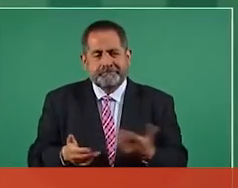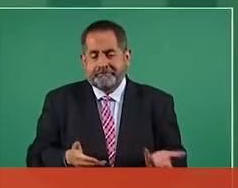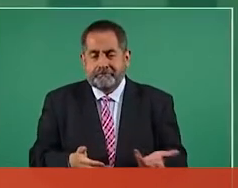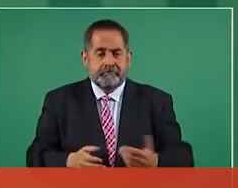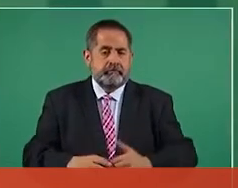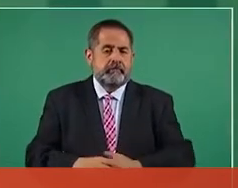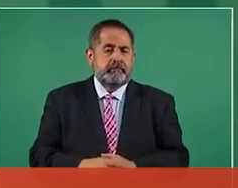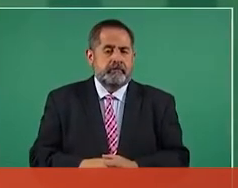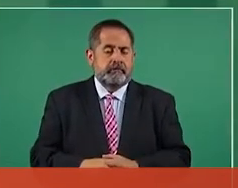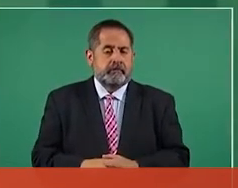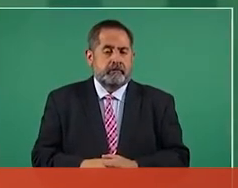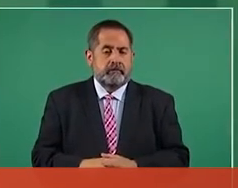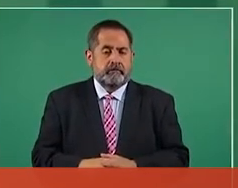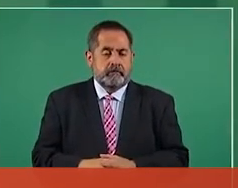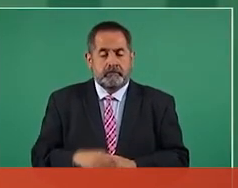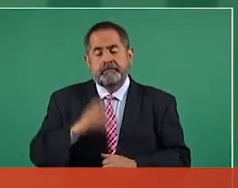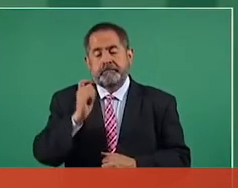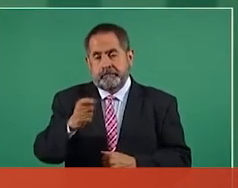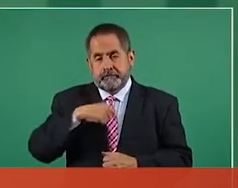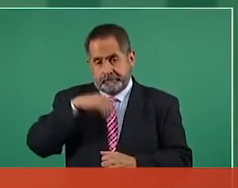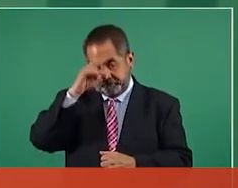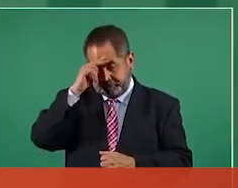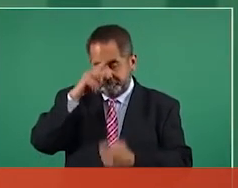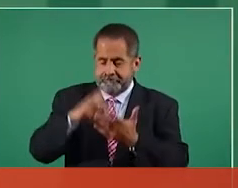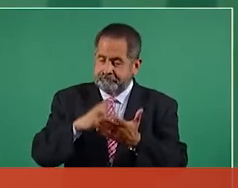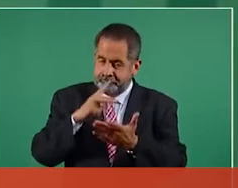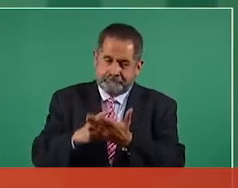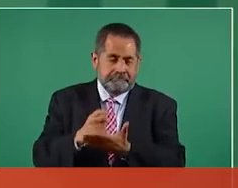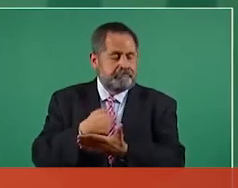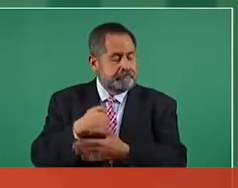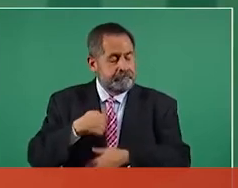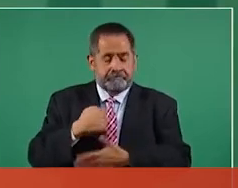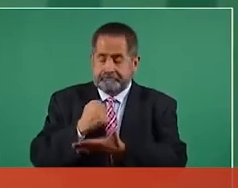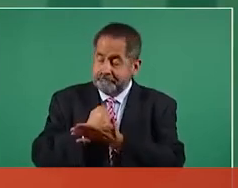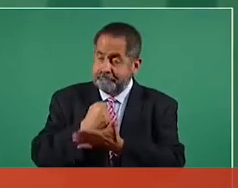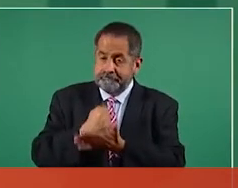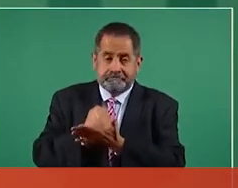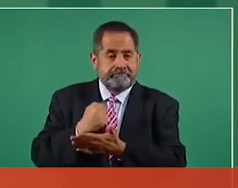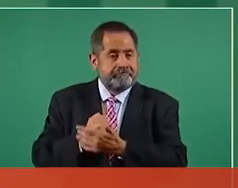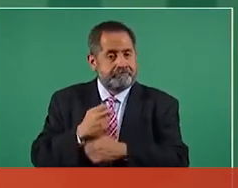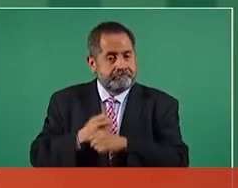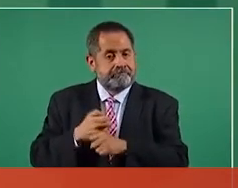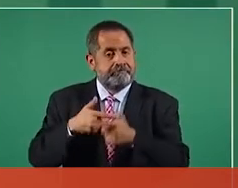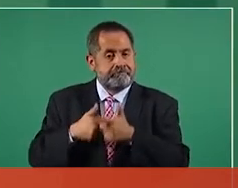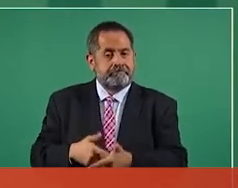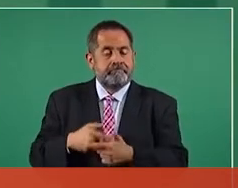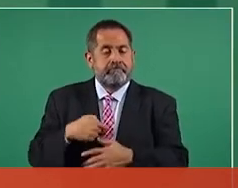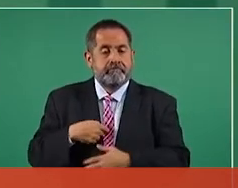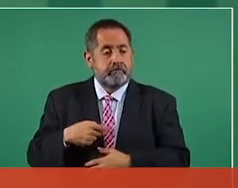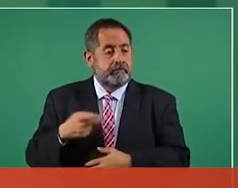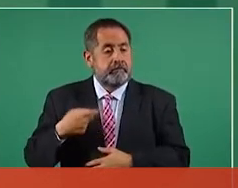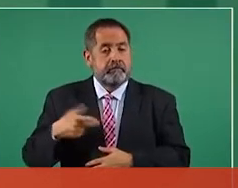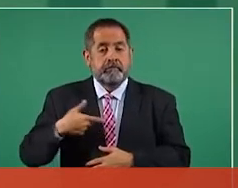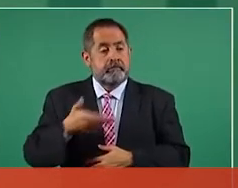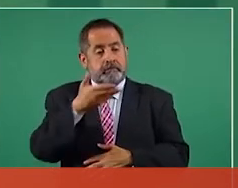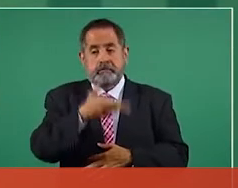vacunadas. De ahí también mi insistencia de que la